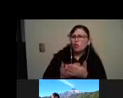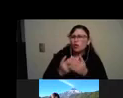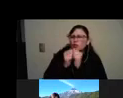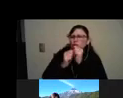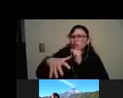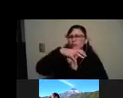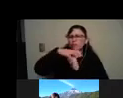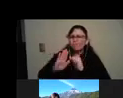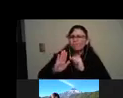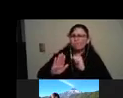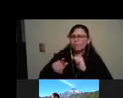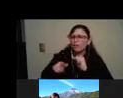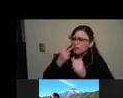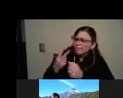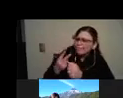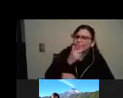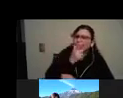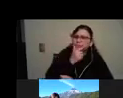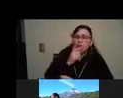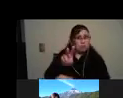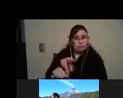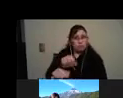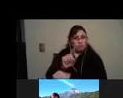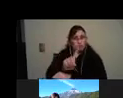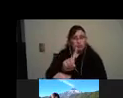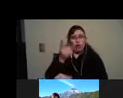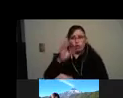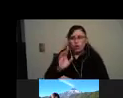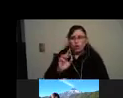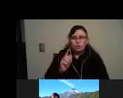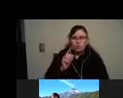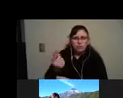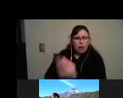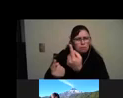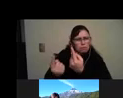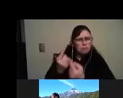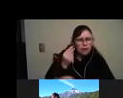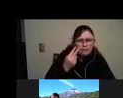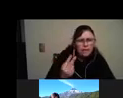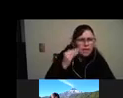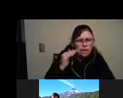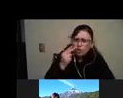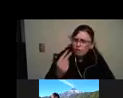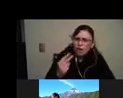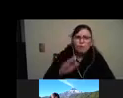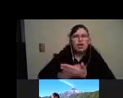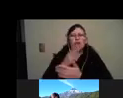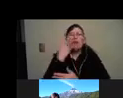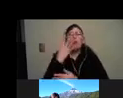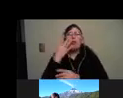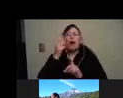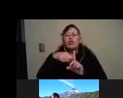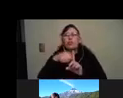cerebral, ya que no son criterios diagnósticos, simplemente que uno puede sospechar, ¿ya? por ejemplo, en un niño de 4 meses de edad,